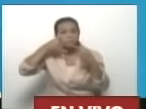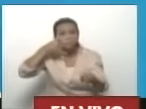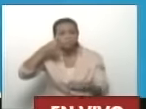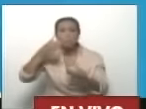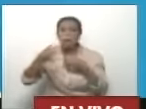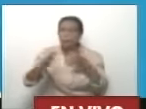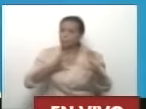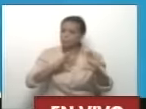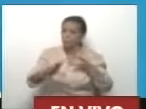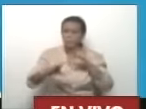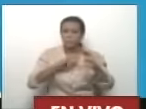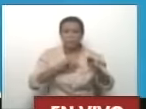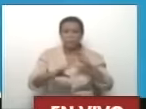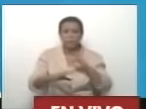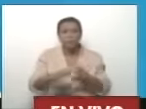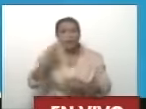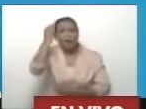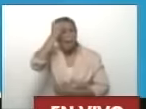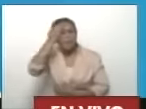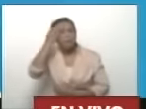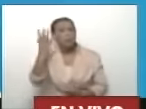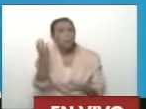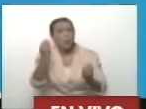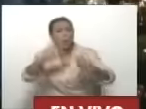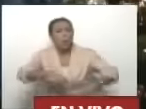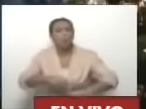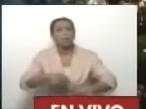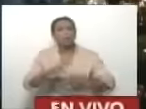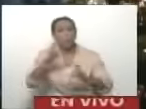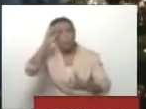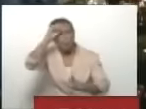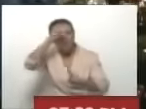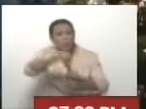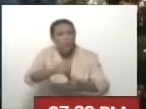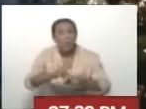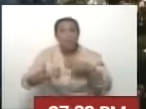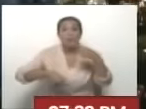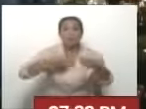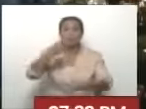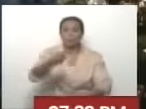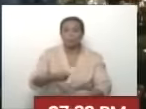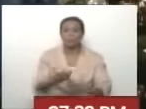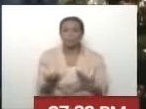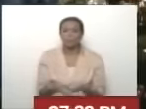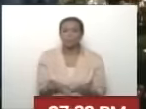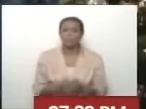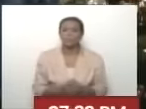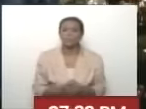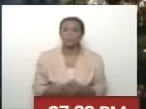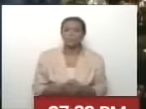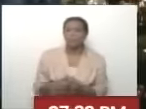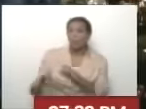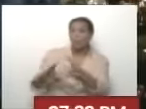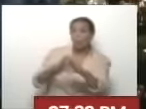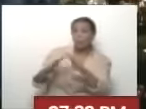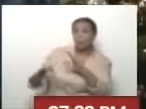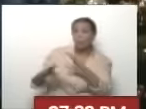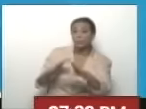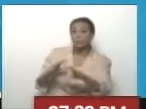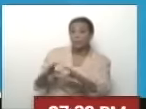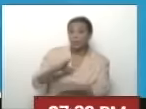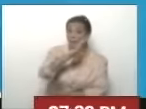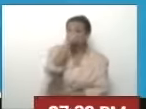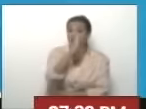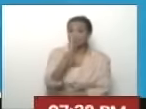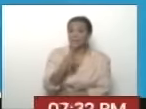escucharme. Reflexionamos conjuntamente. Después manipulan la conversación. Desde